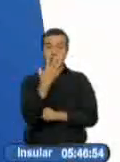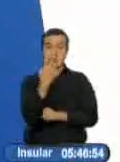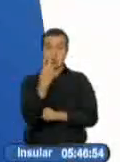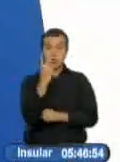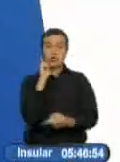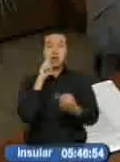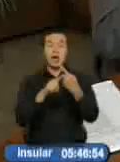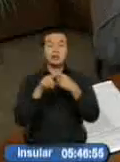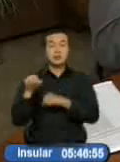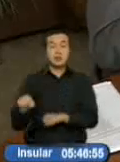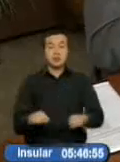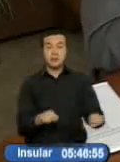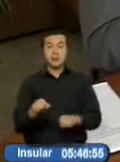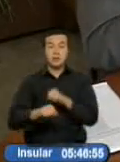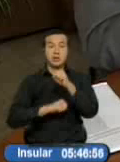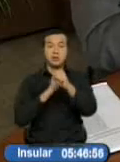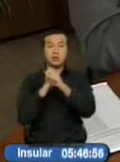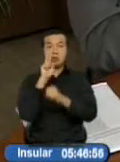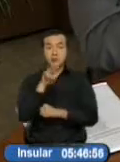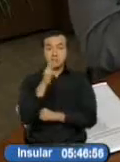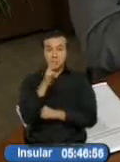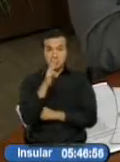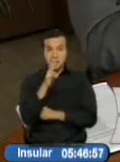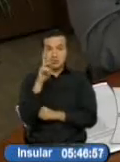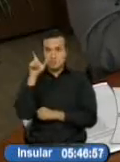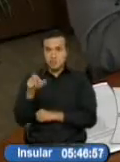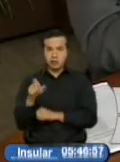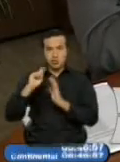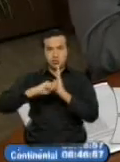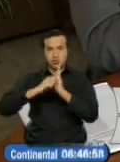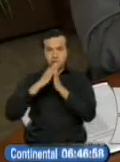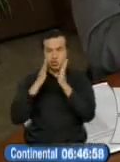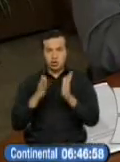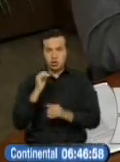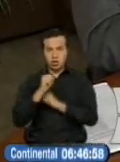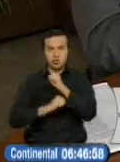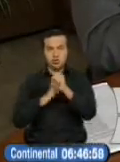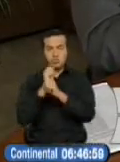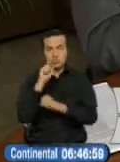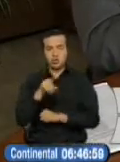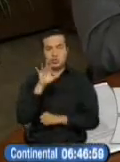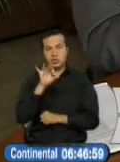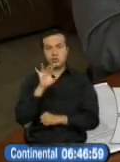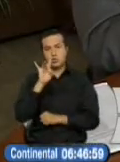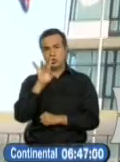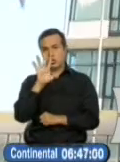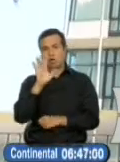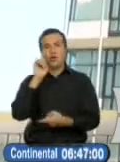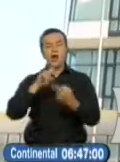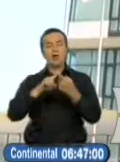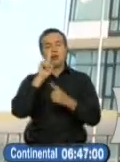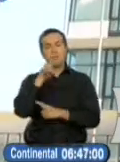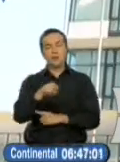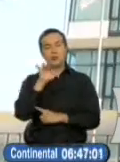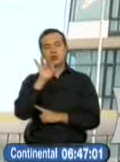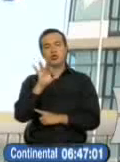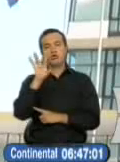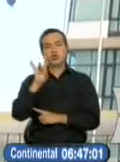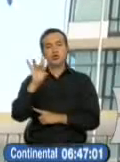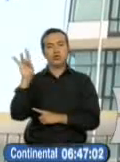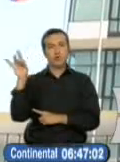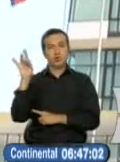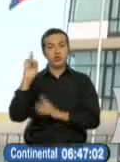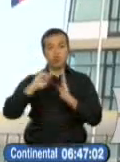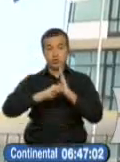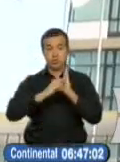del 2017. Marcelo Merlo, quien estuvo al frente de la Contraloría entre 1985 y 1988, asegura que la entidad, por ley,